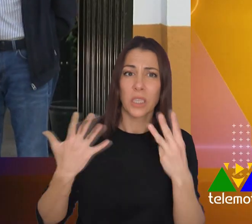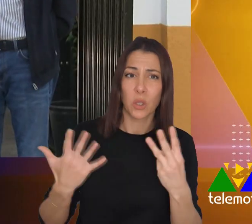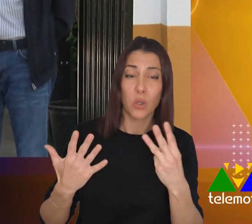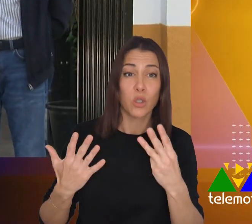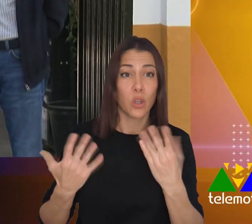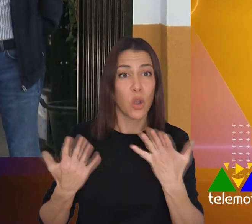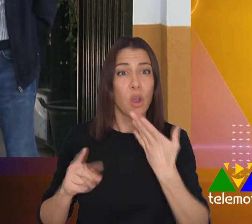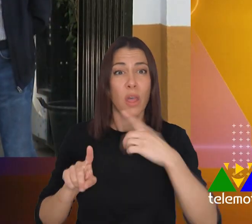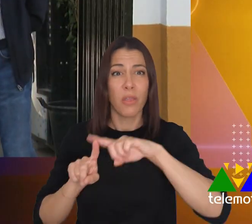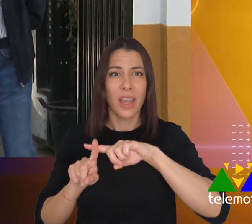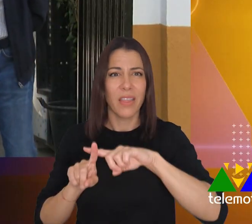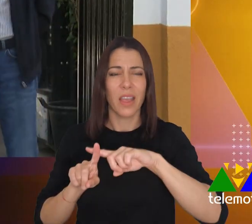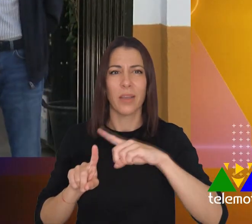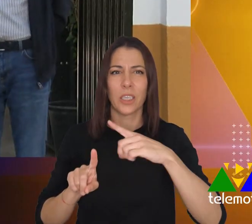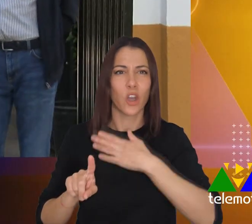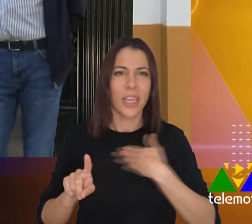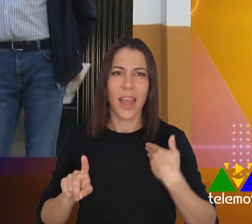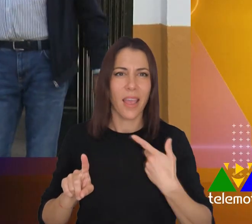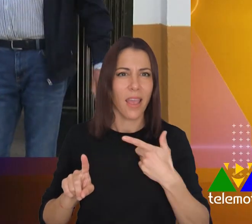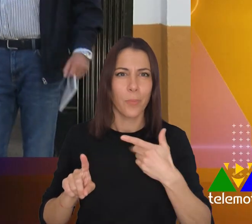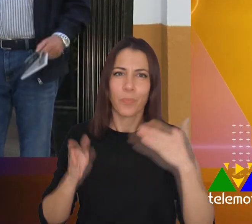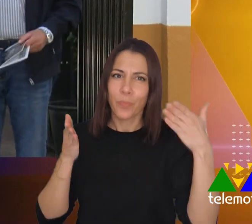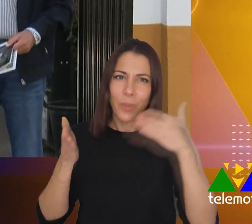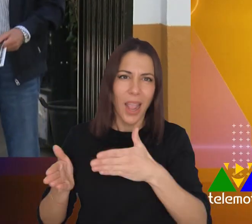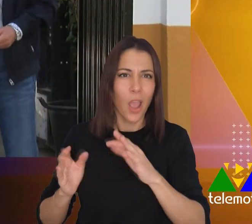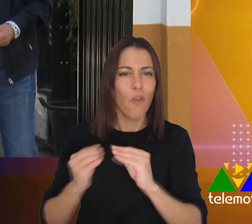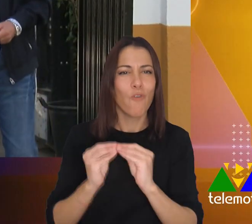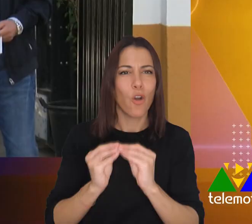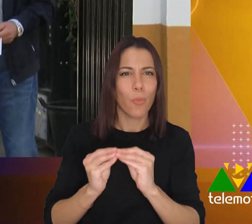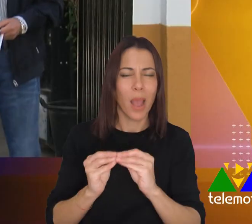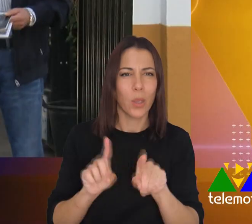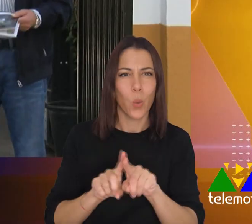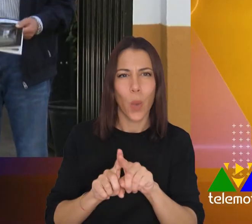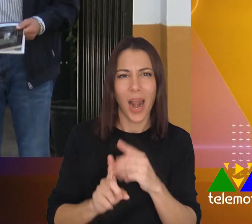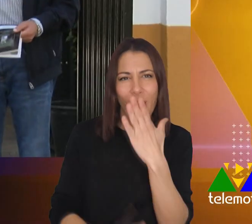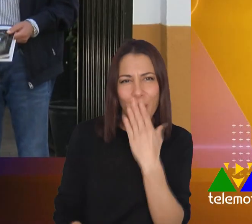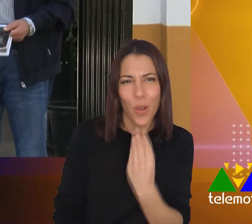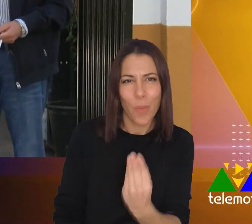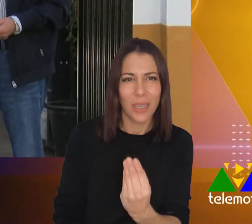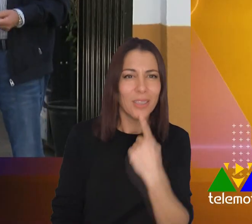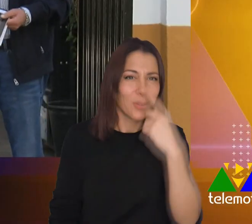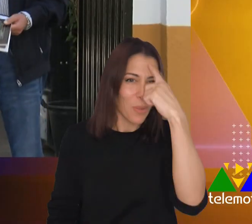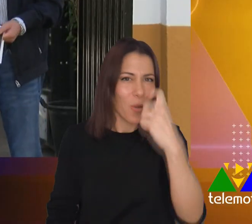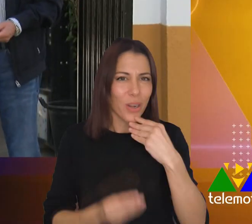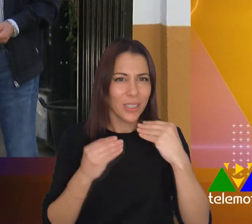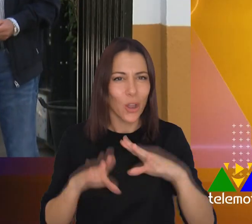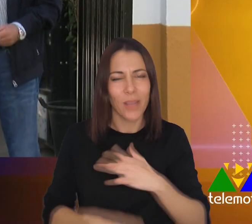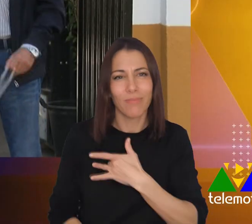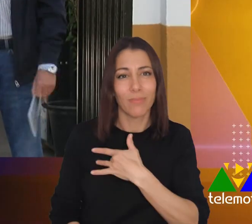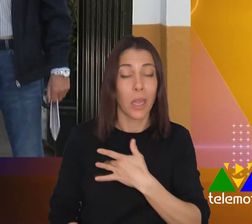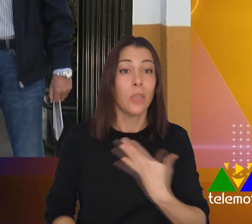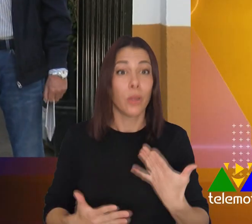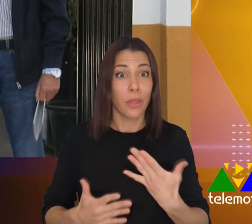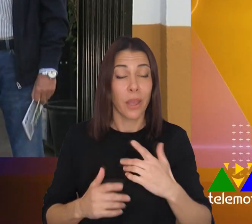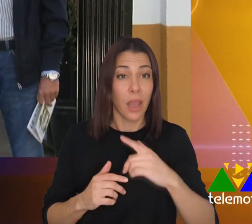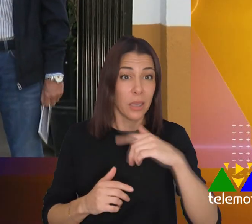idea del cementerio romántico. Los cementerios empiezan a tener pues, cierto valor de la memoria, antes no eran así, y a partir